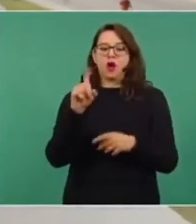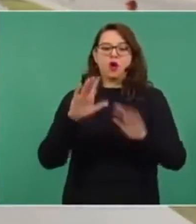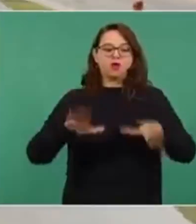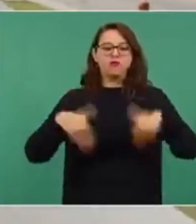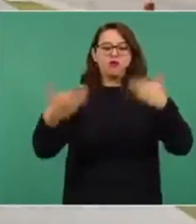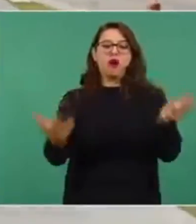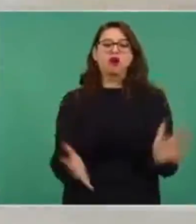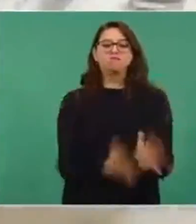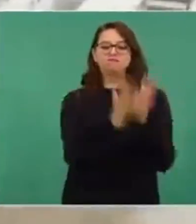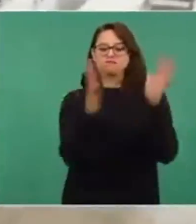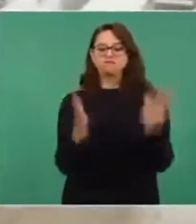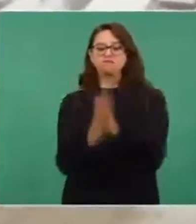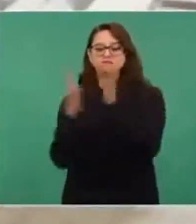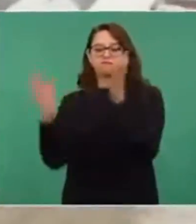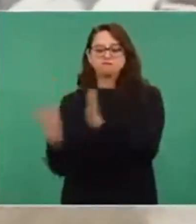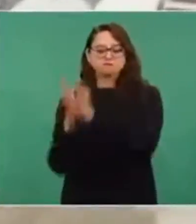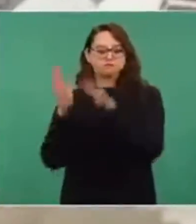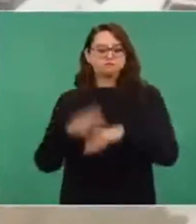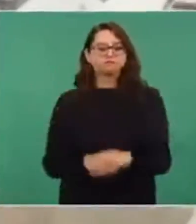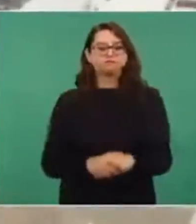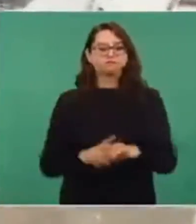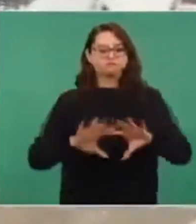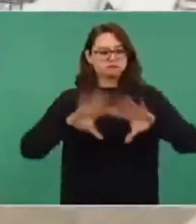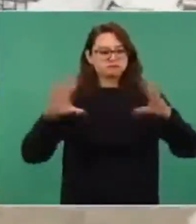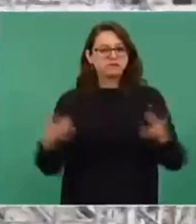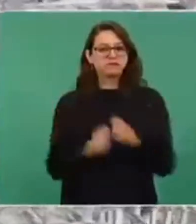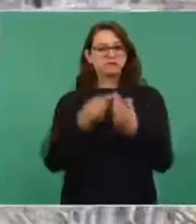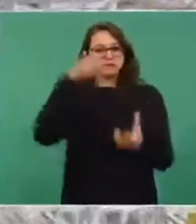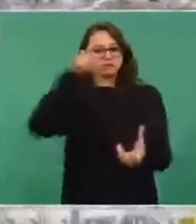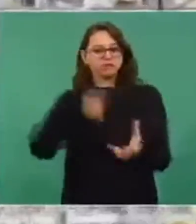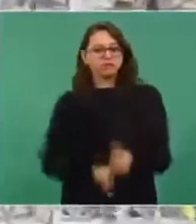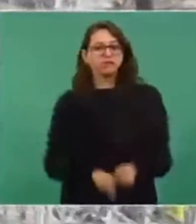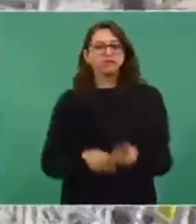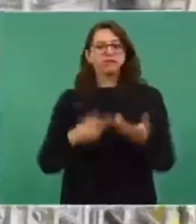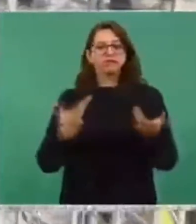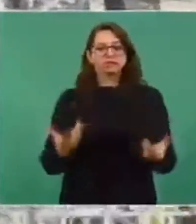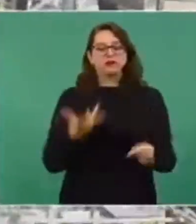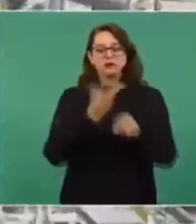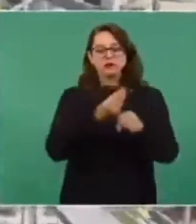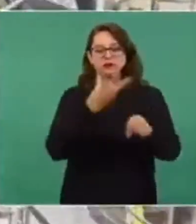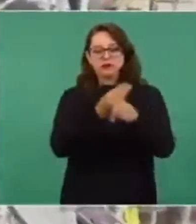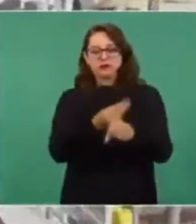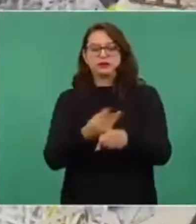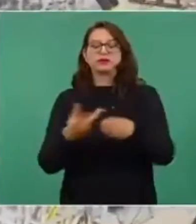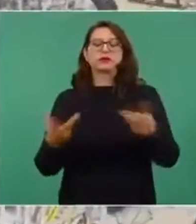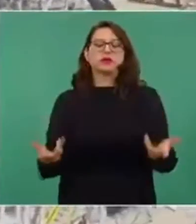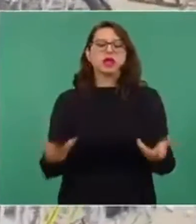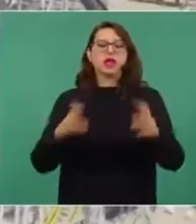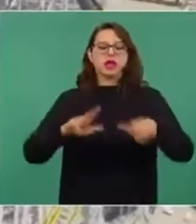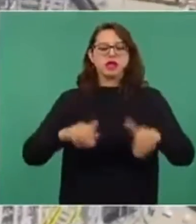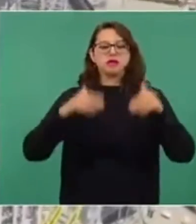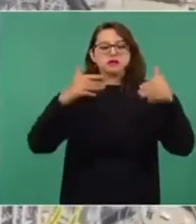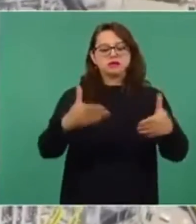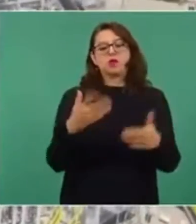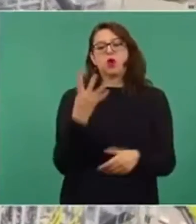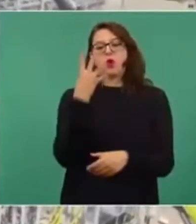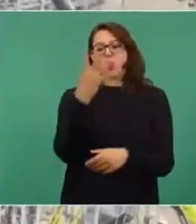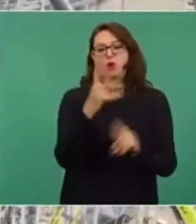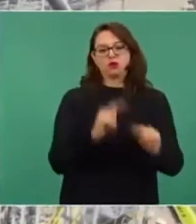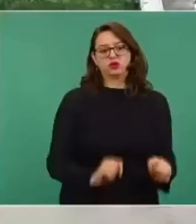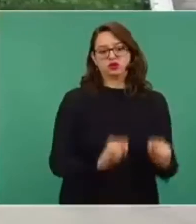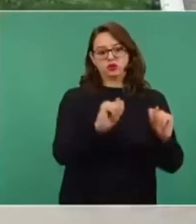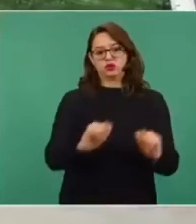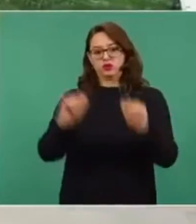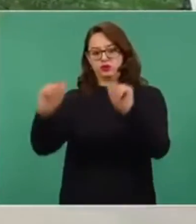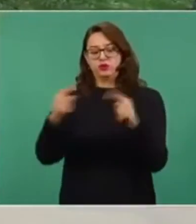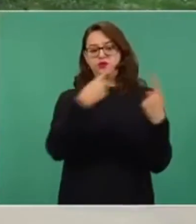área de explanada. En los servicios de integración, se trabaja en el ensamble y montaje de los marcos transversales en las celdas de las cuatro torres de